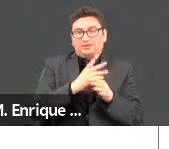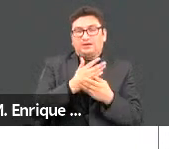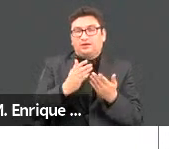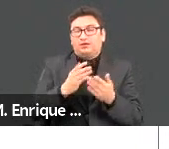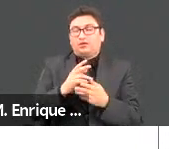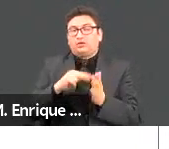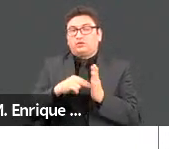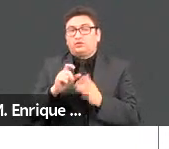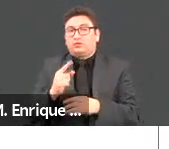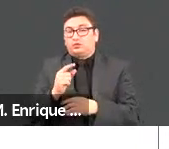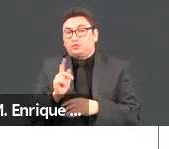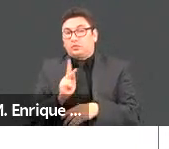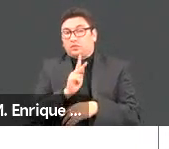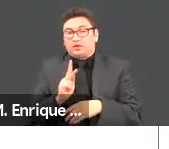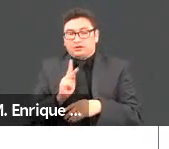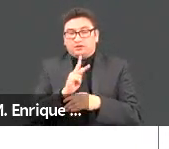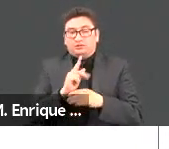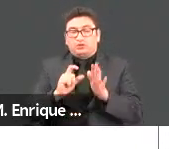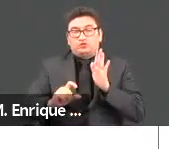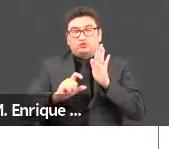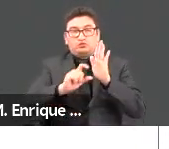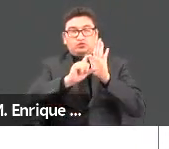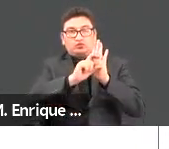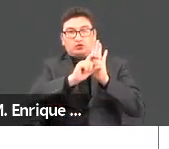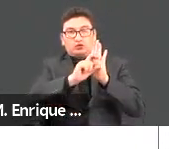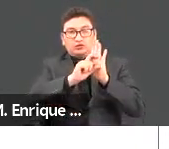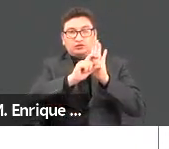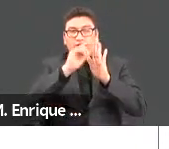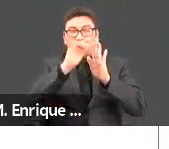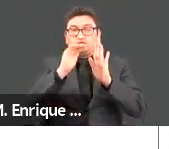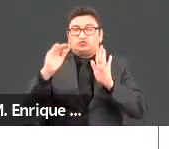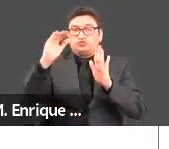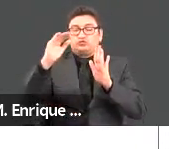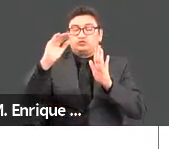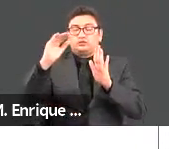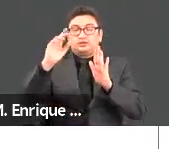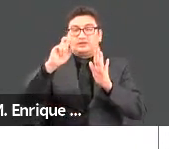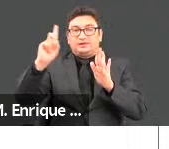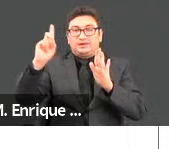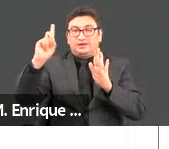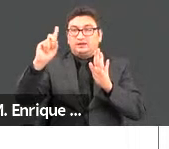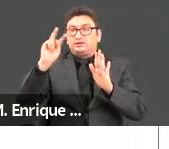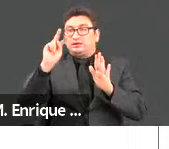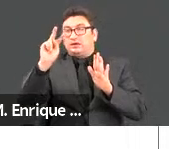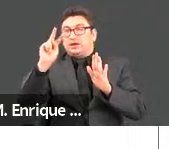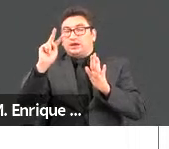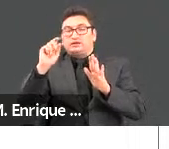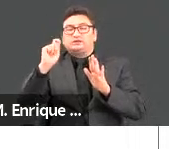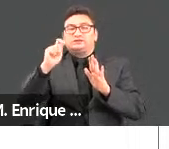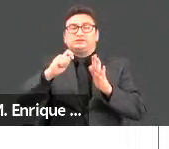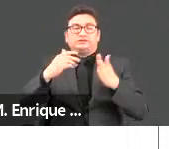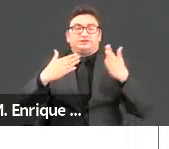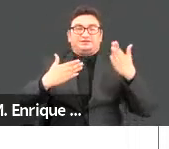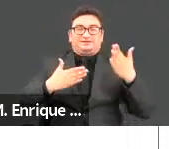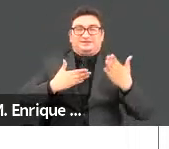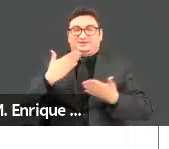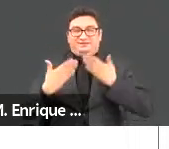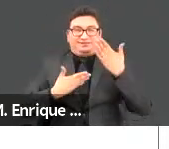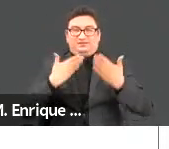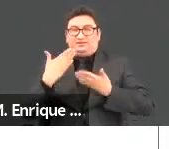agrega también un pequeño logotipo en la parte superior derecha al estar festejando precisamente